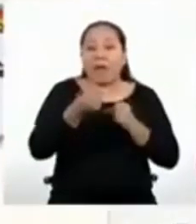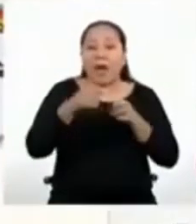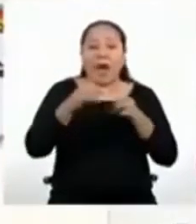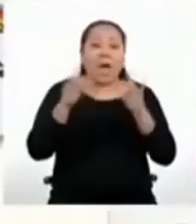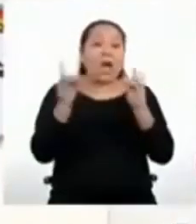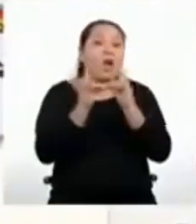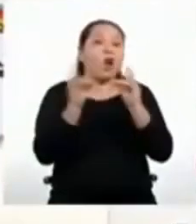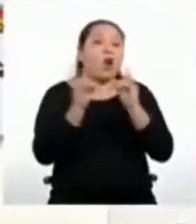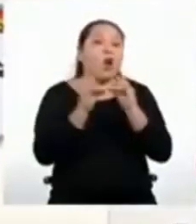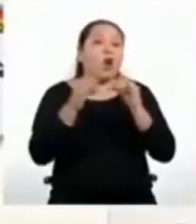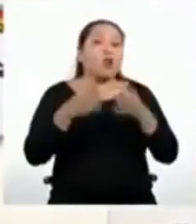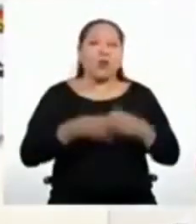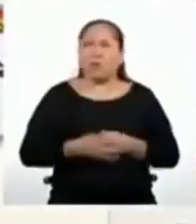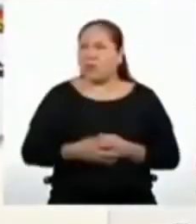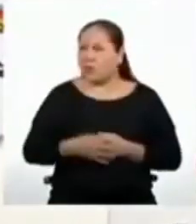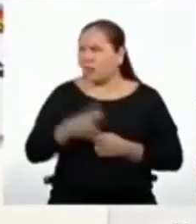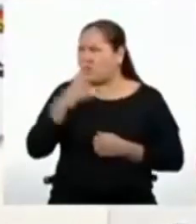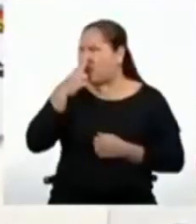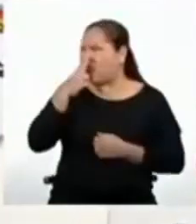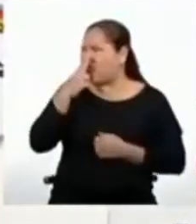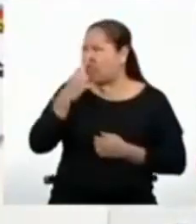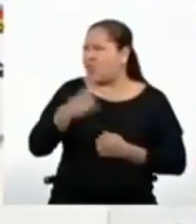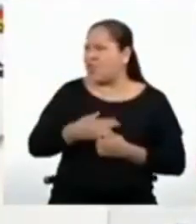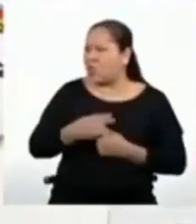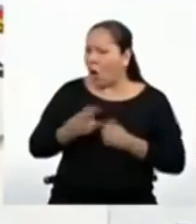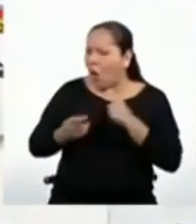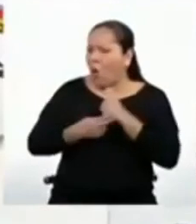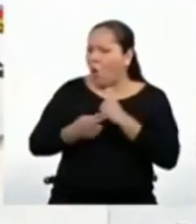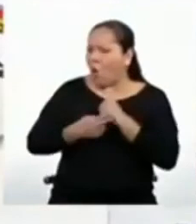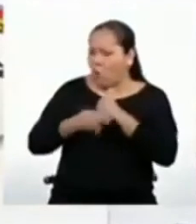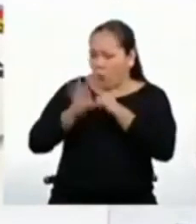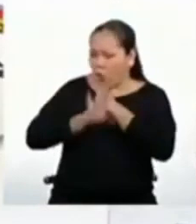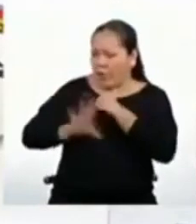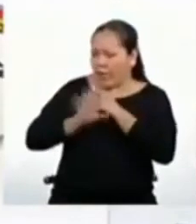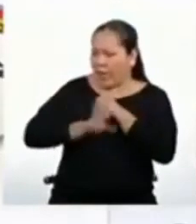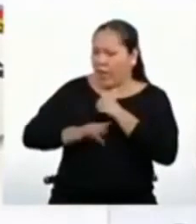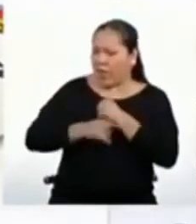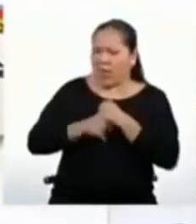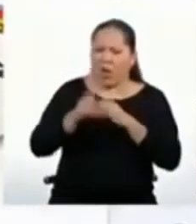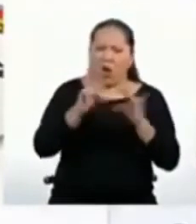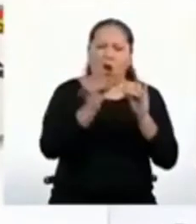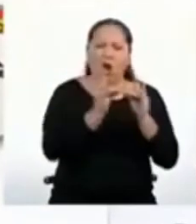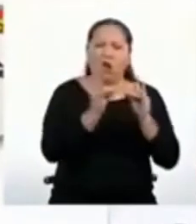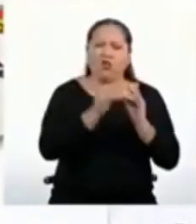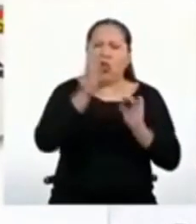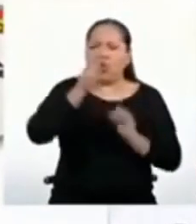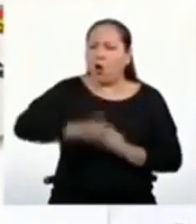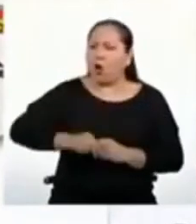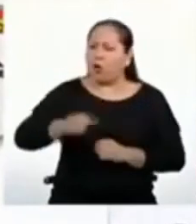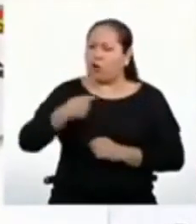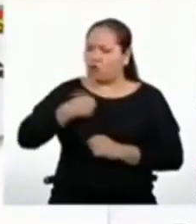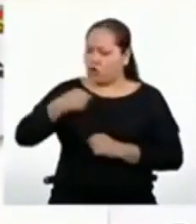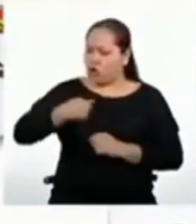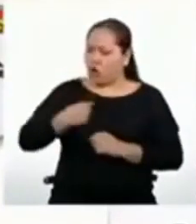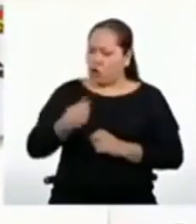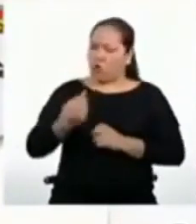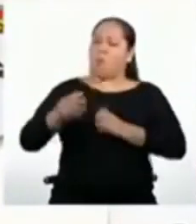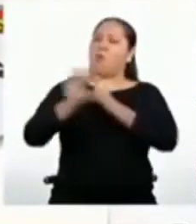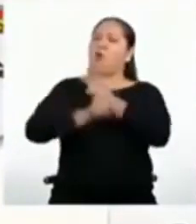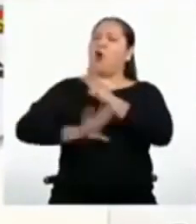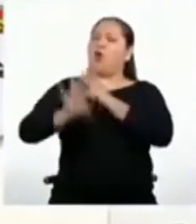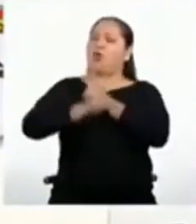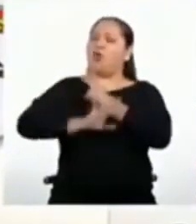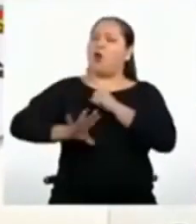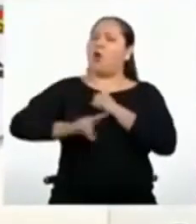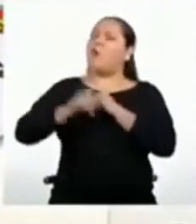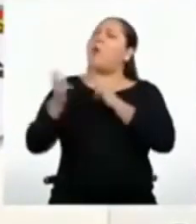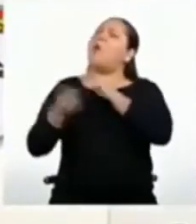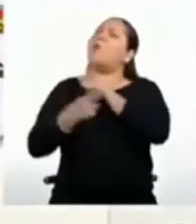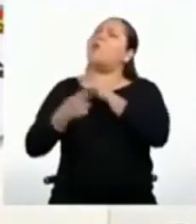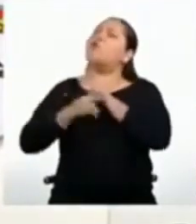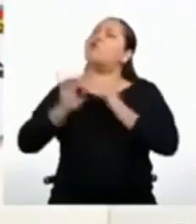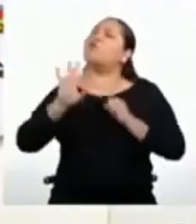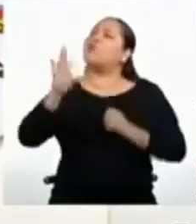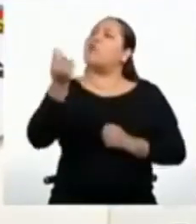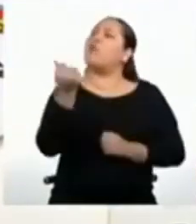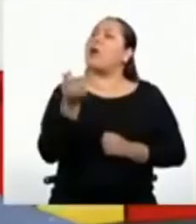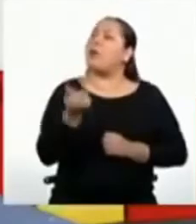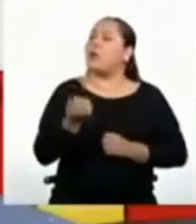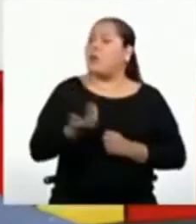¡Un chanchito es mucho más seguro que un colchón! ¡Es la institución más segura para guardar todo tu